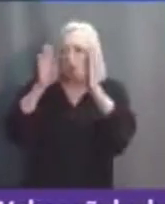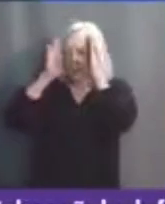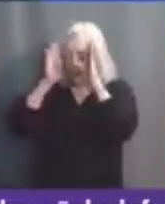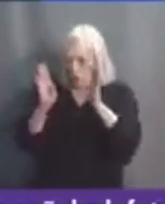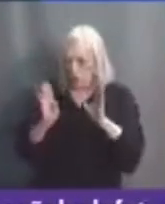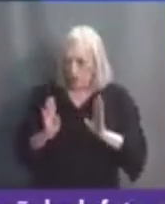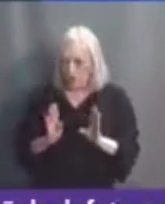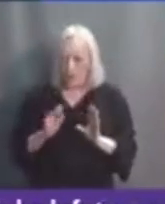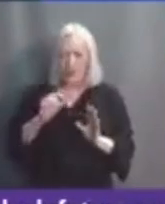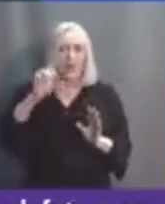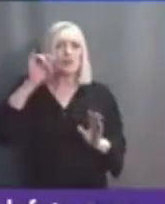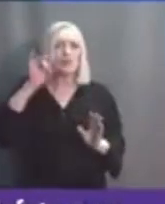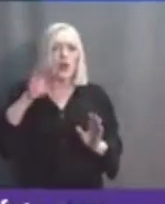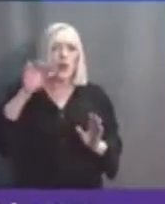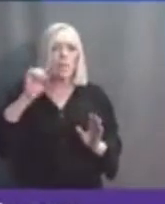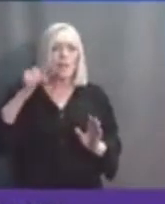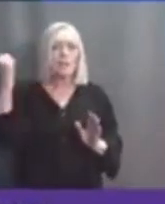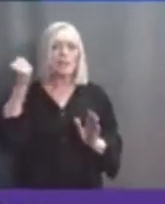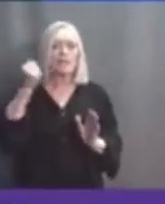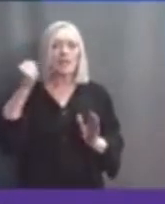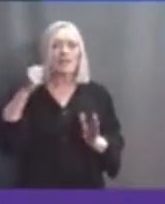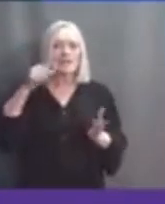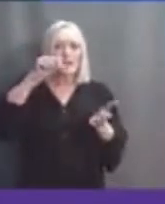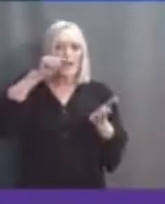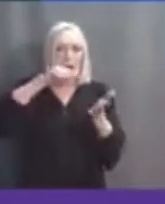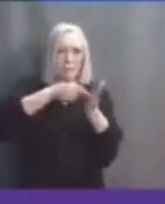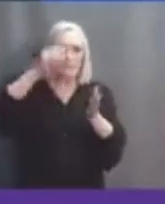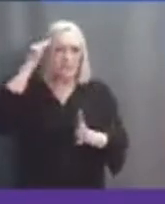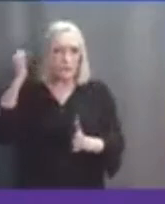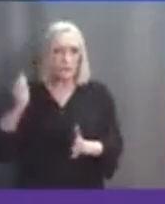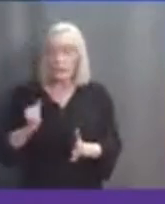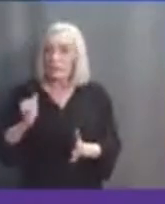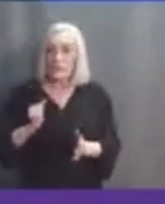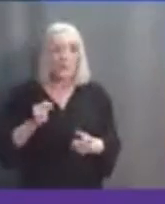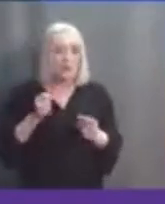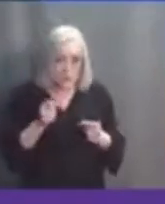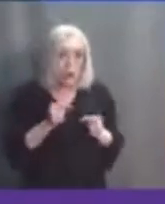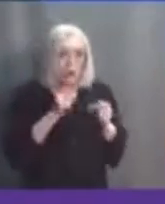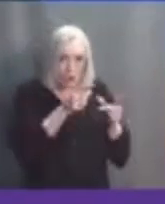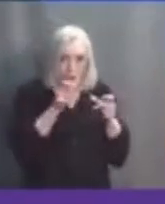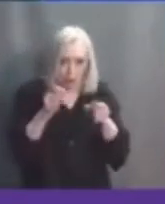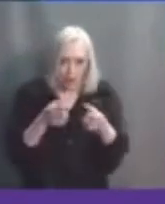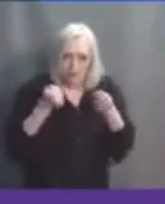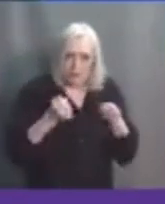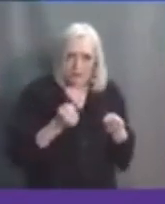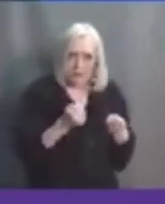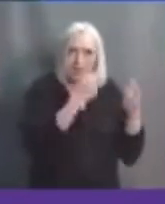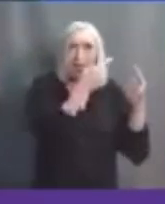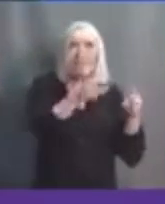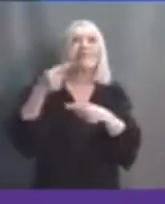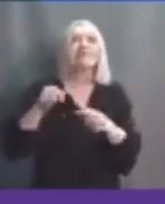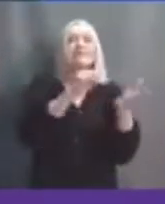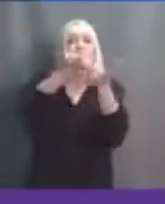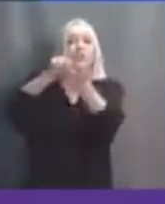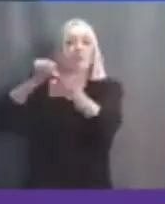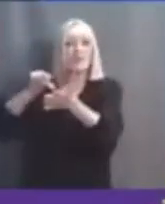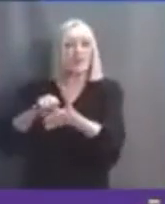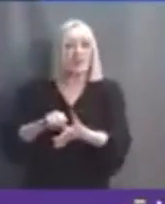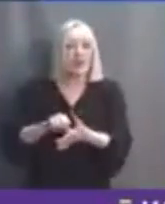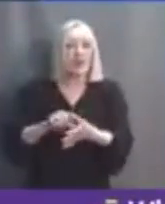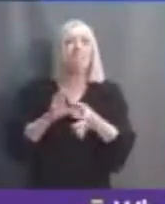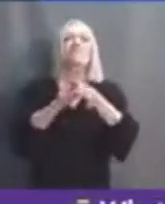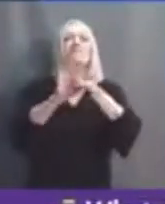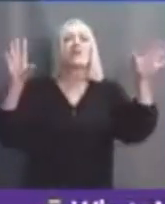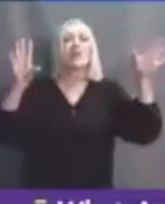devolver al protagonismo de los gobiernos locales es hora de hacer un nuevo federalismo en